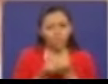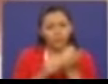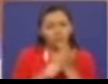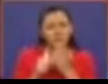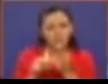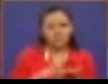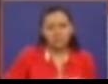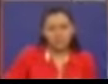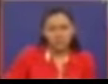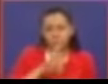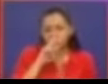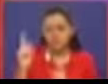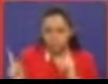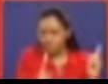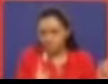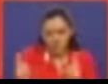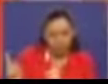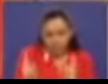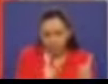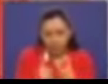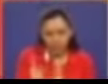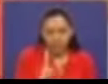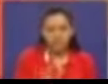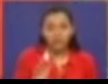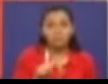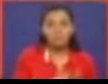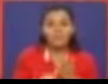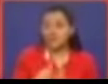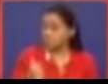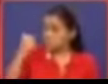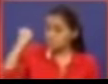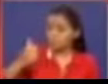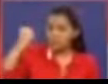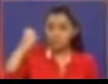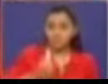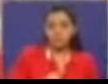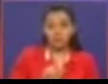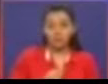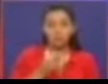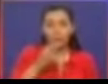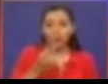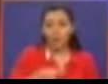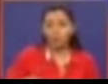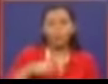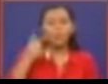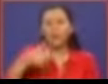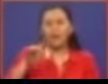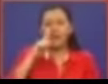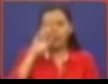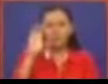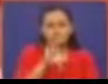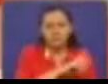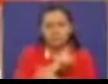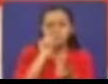Itinerante. Los ministros ahorita están dialogando con el pueblo. Cualquier campesino puede ir donde el ministro de